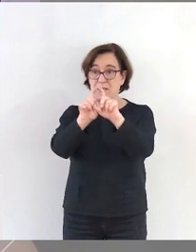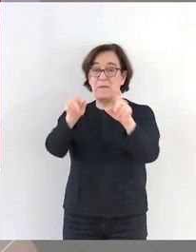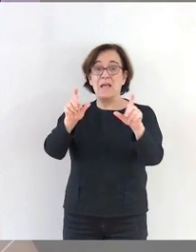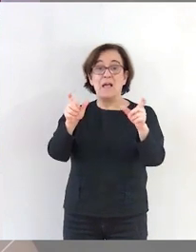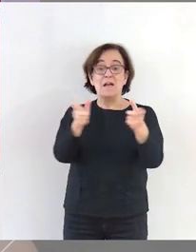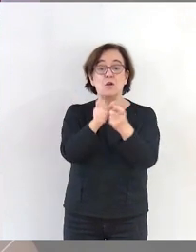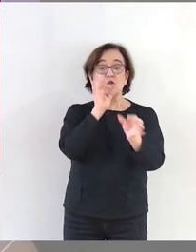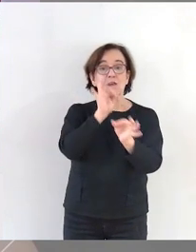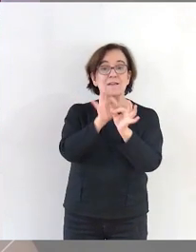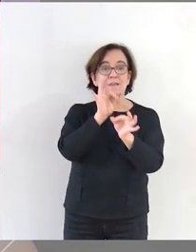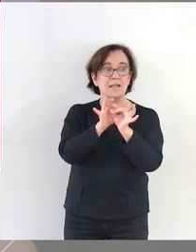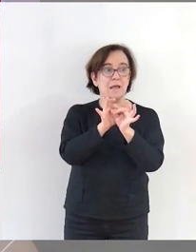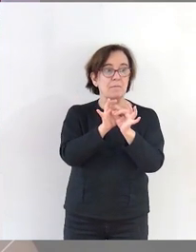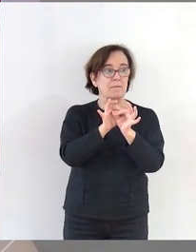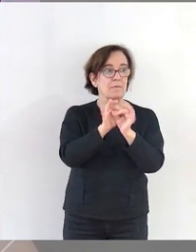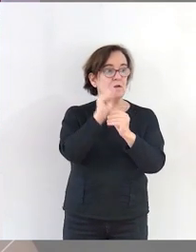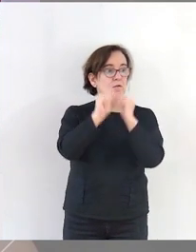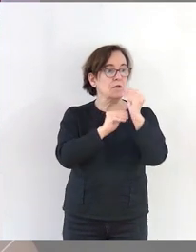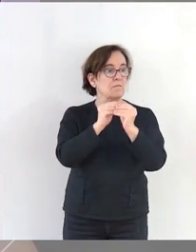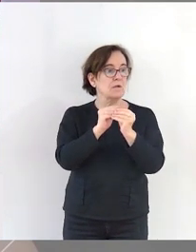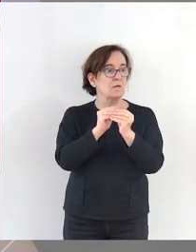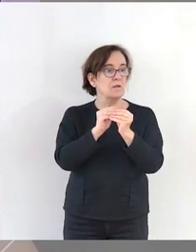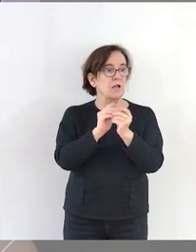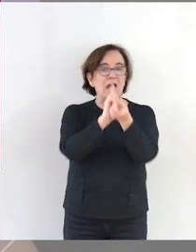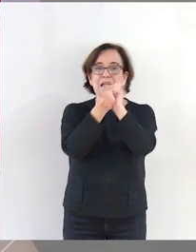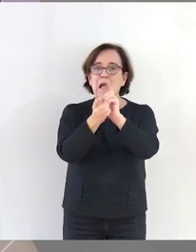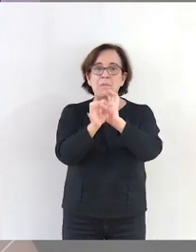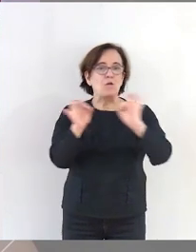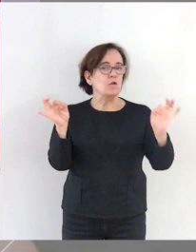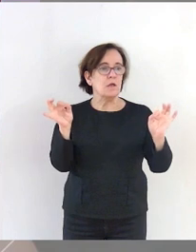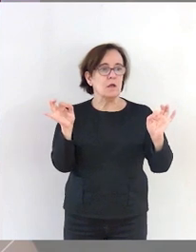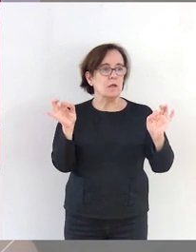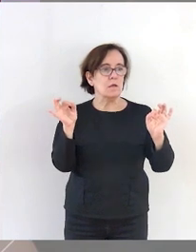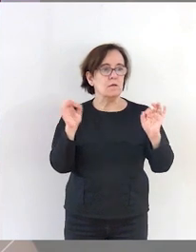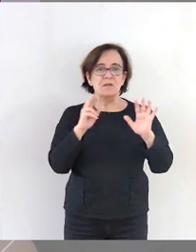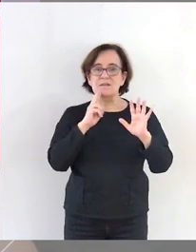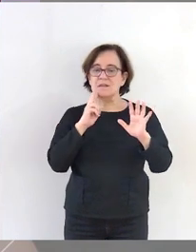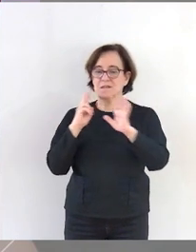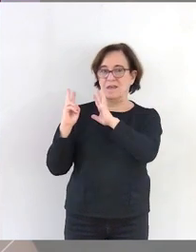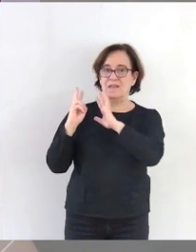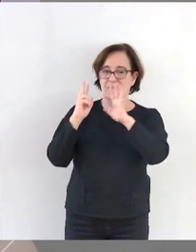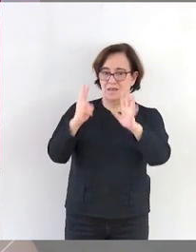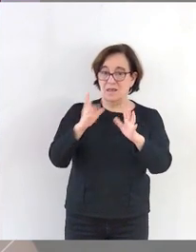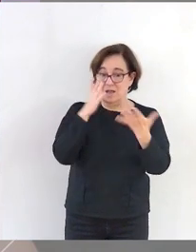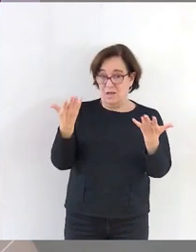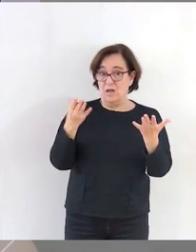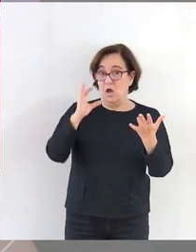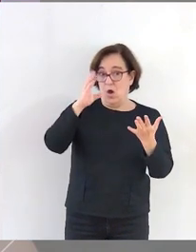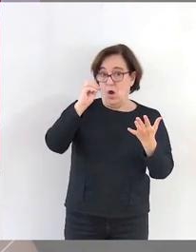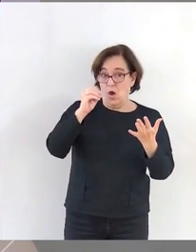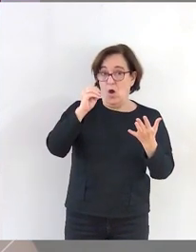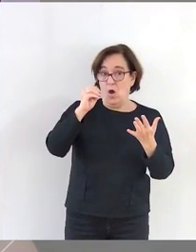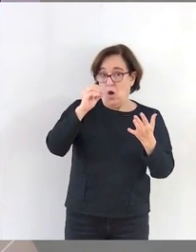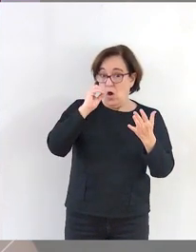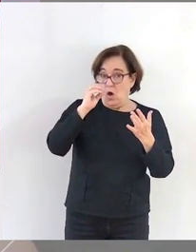de septiembre se produjo como si no hubiera cambiado nada en los últimos 7 años desde que se aprobaron los objetivos de desarrollo sostenible